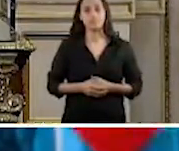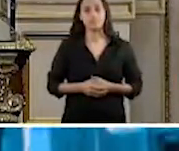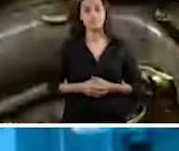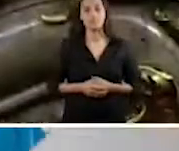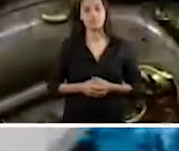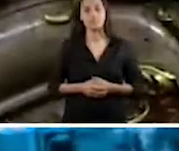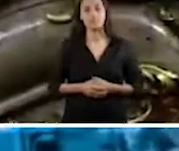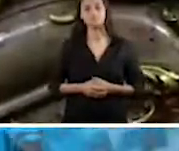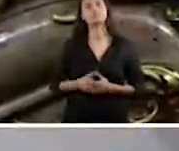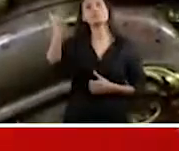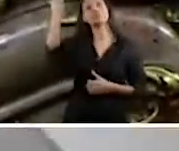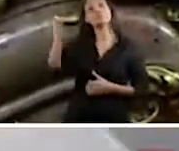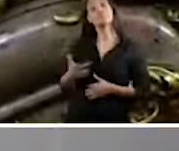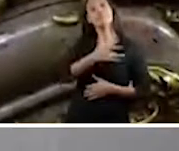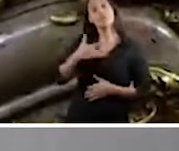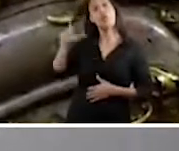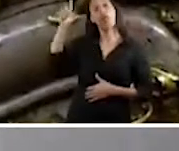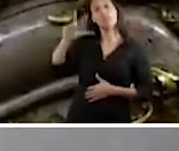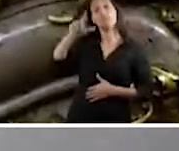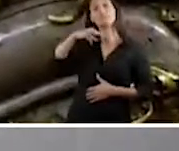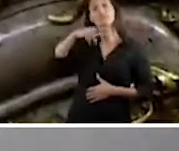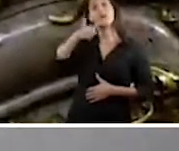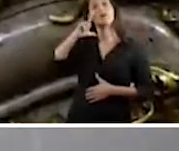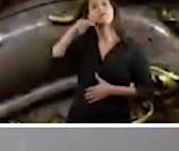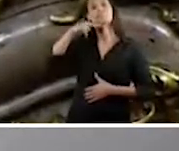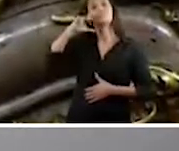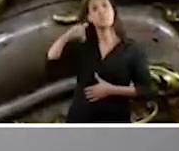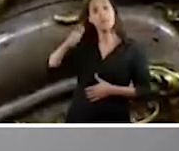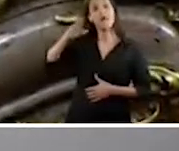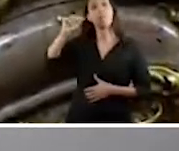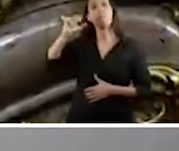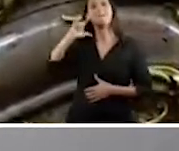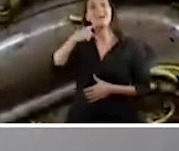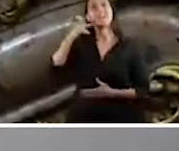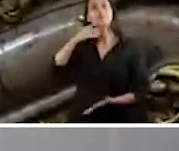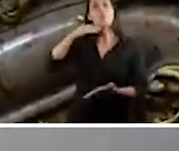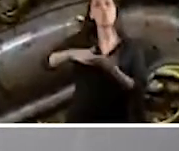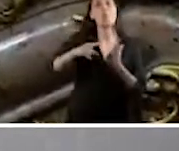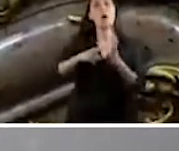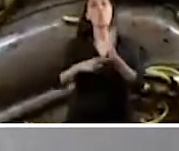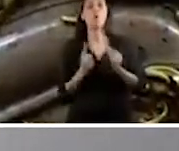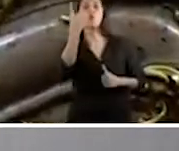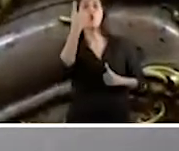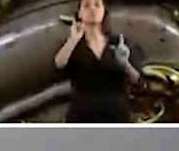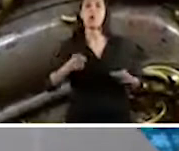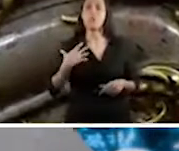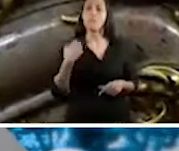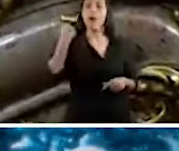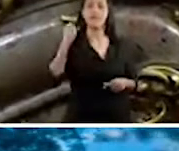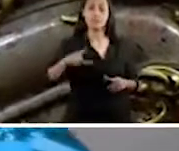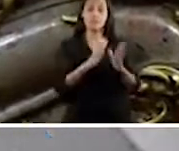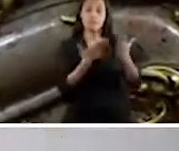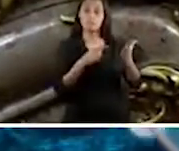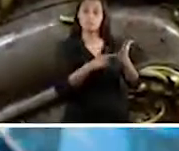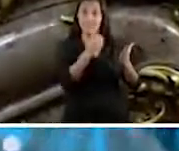a comprar en el exterior y no tener que estar especulando con el precio dólar con que les pasa a ustedes como empresario no sé puntualmente en tu rubro mira